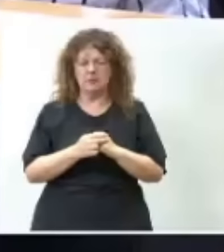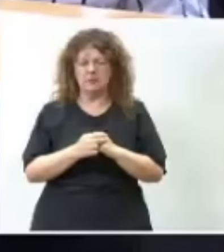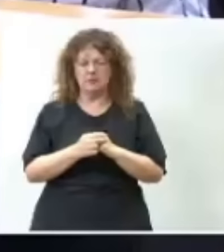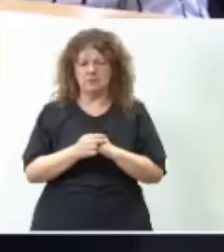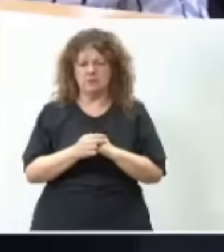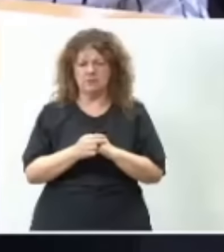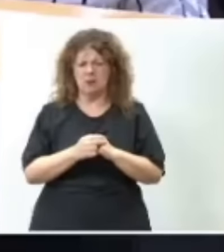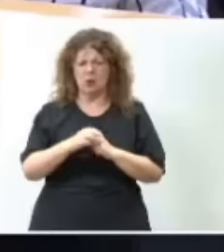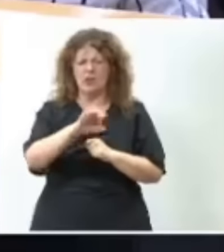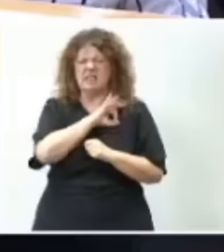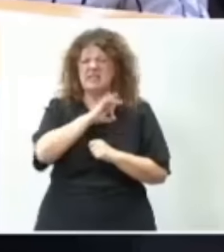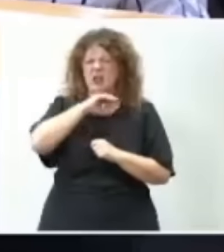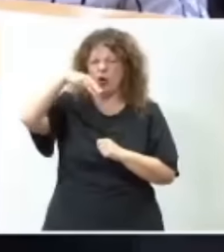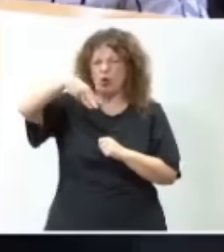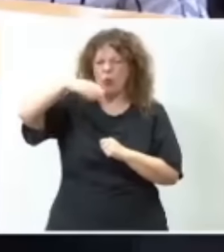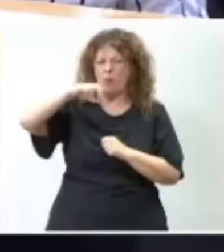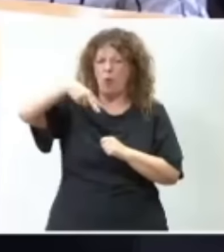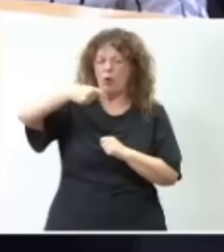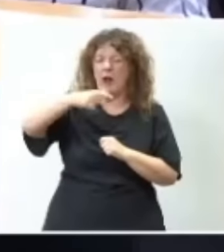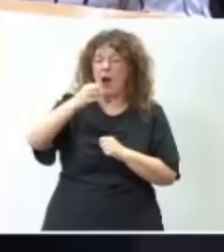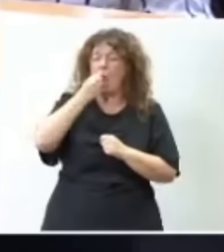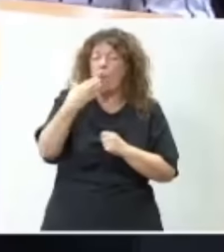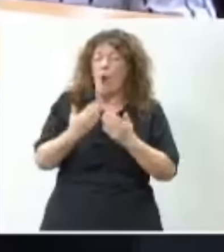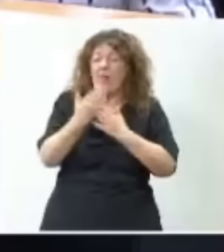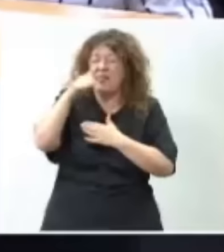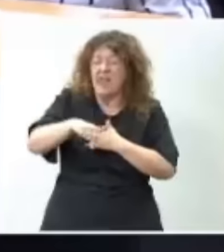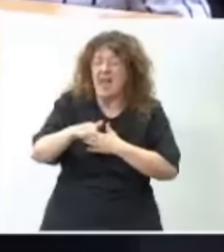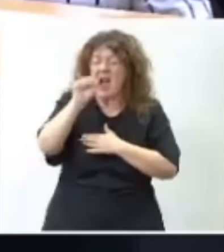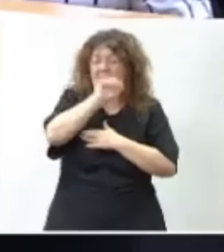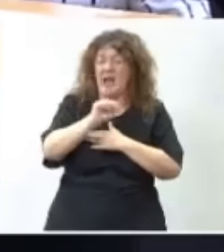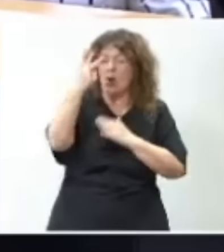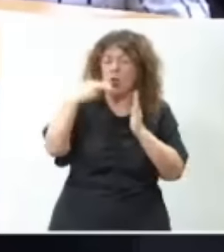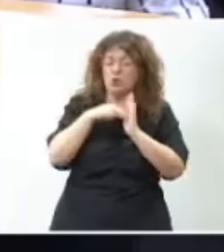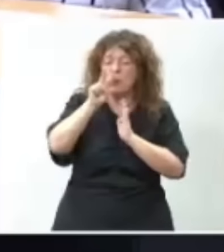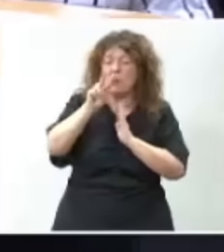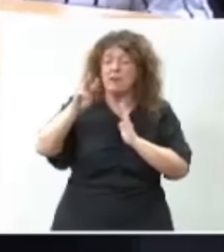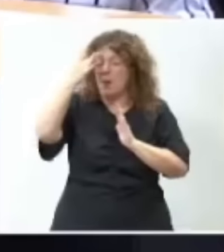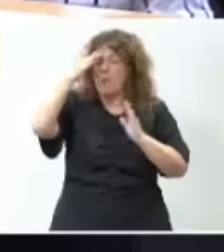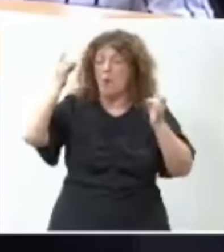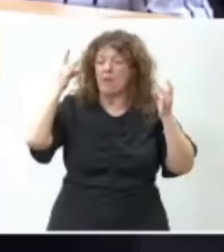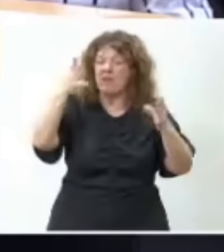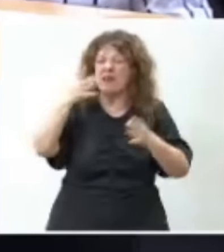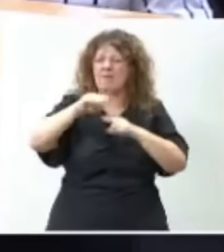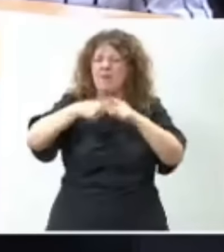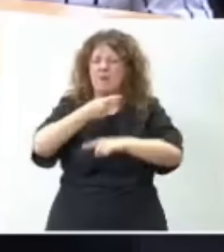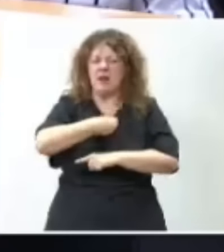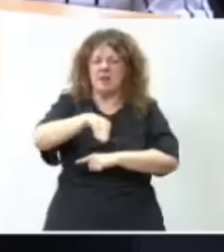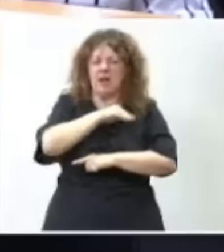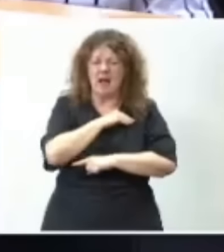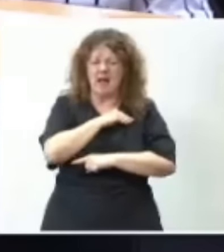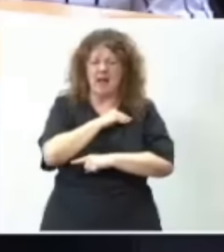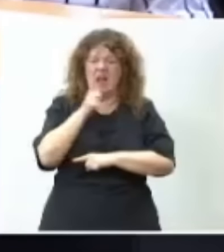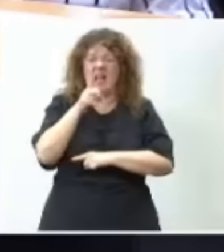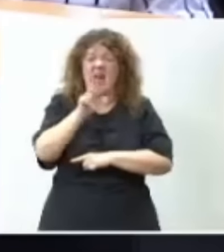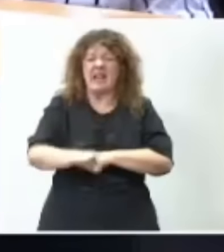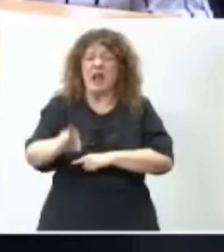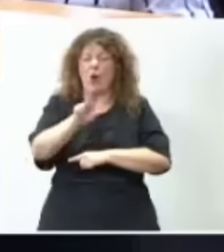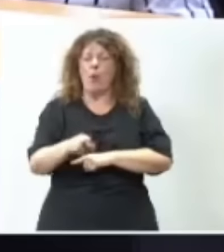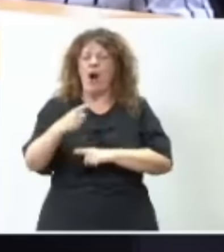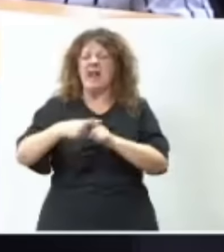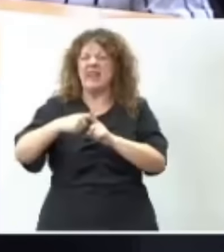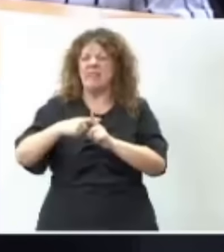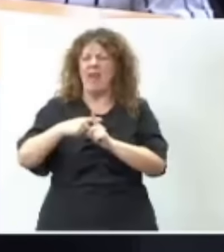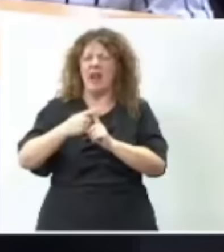Pues, señor Monago, fíjese si es un buen día que en el año 2023, por fin, las familias españolas han recuperado el nivel de